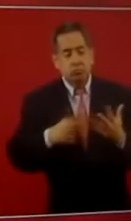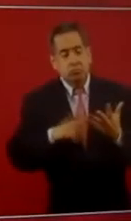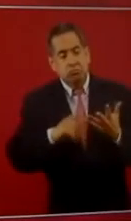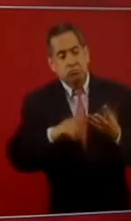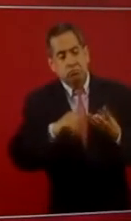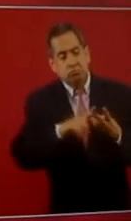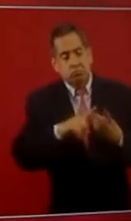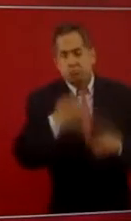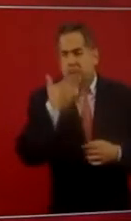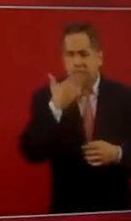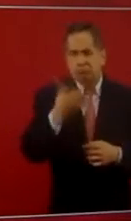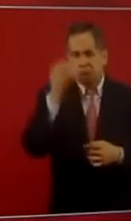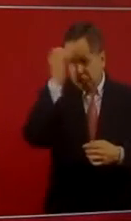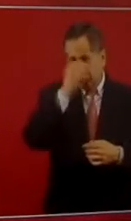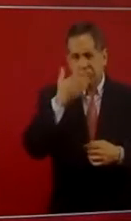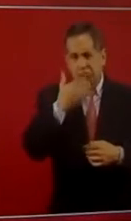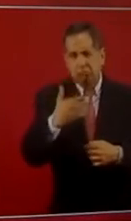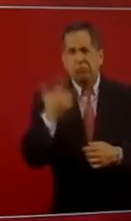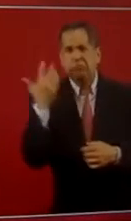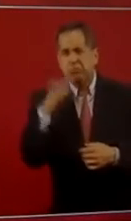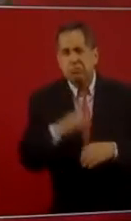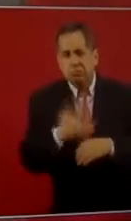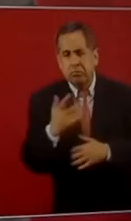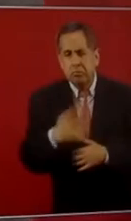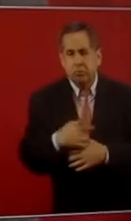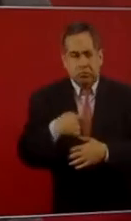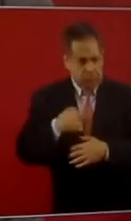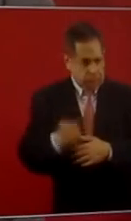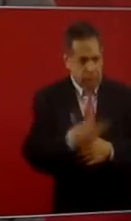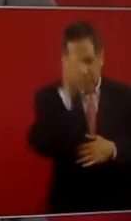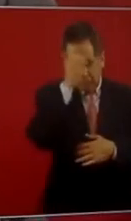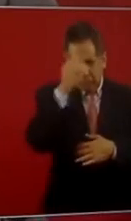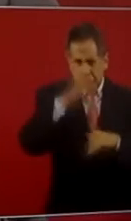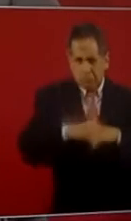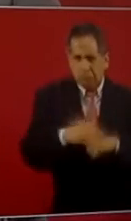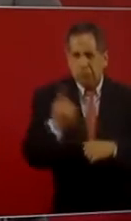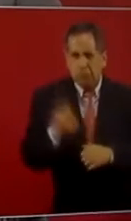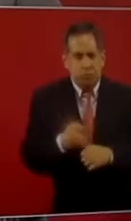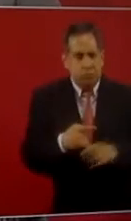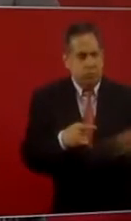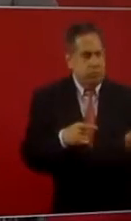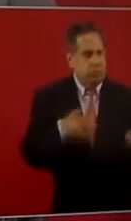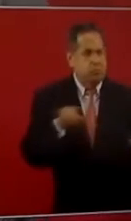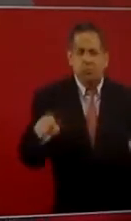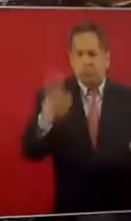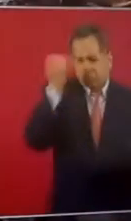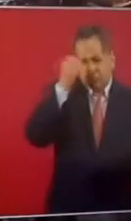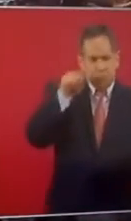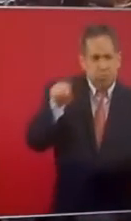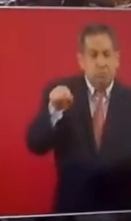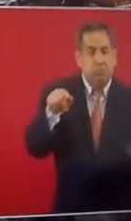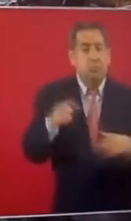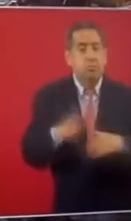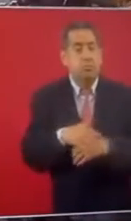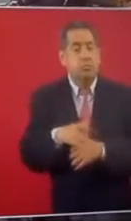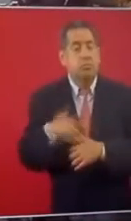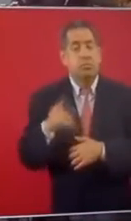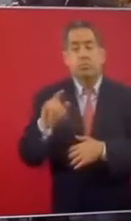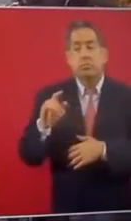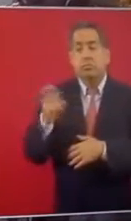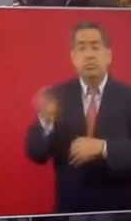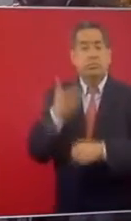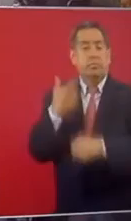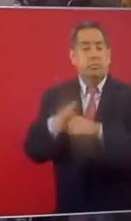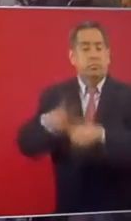Salud, Jorge Alcocer Varela, anunció que por instrucciones del presidente de la República, Andrés Manuel López Obrador, se entregará el